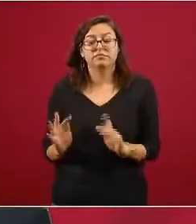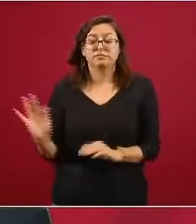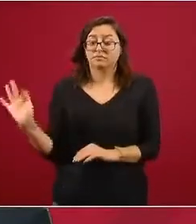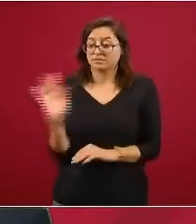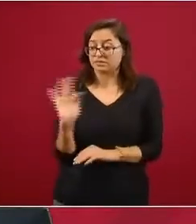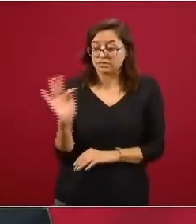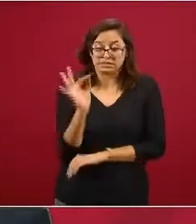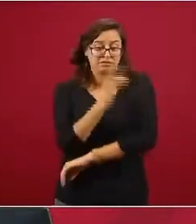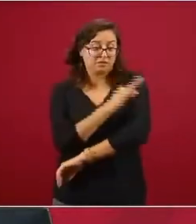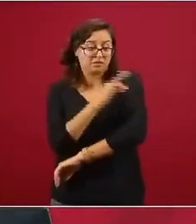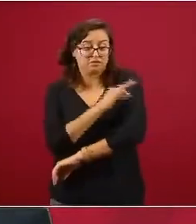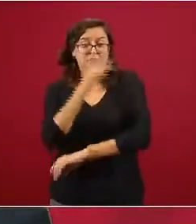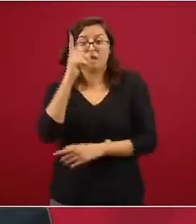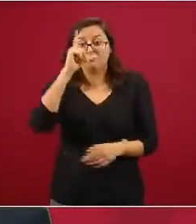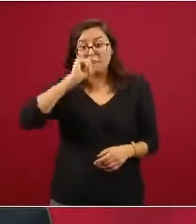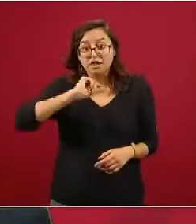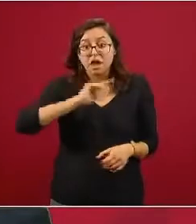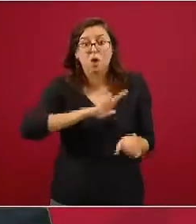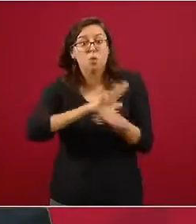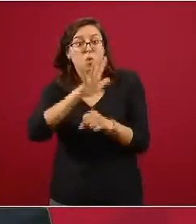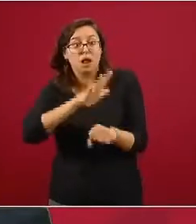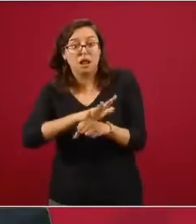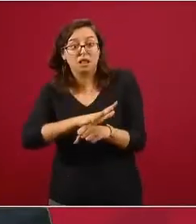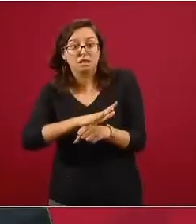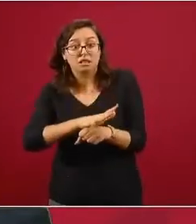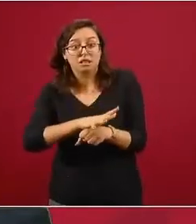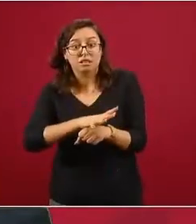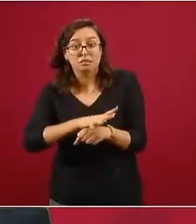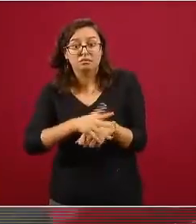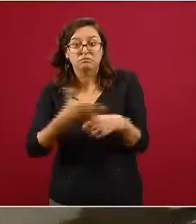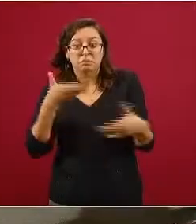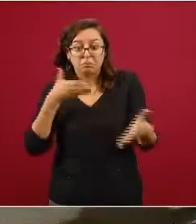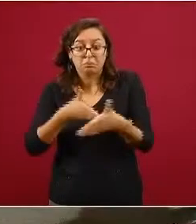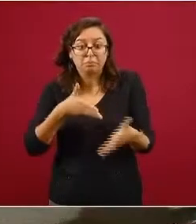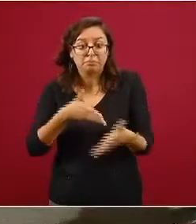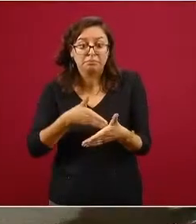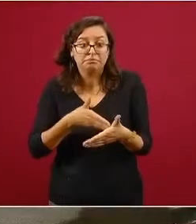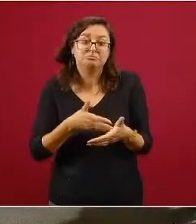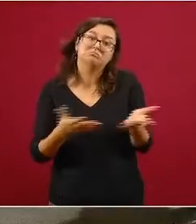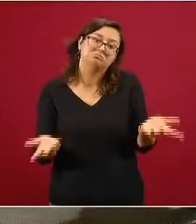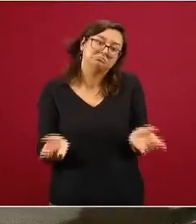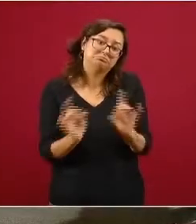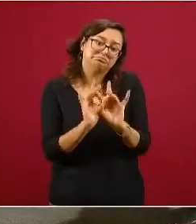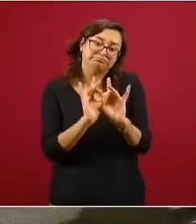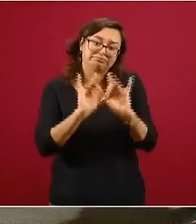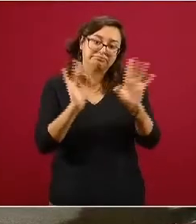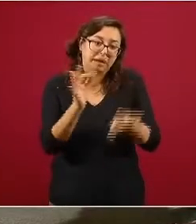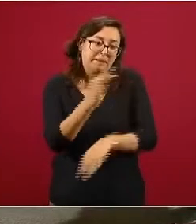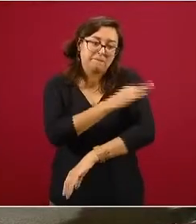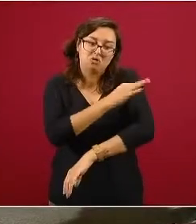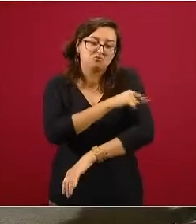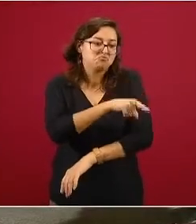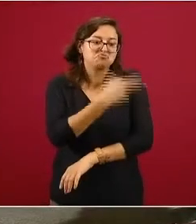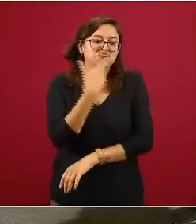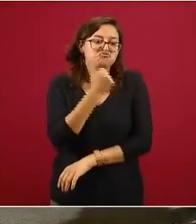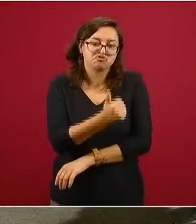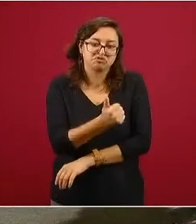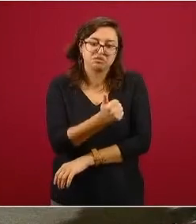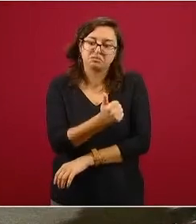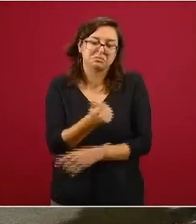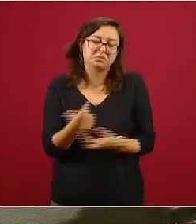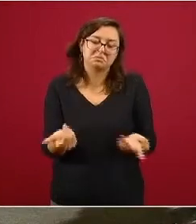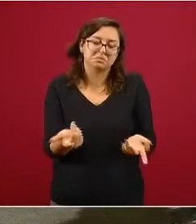limitar su uso fuera, que esperamos que no sea así, una situación en la que la vacuna no fuera